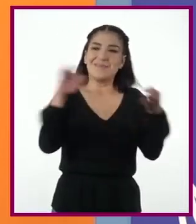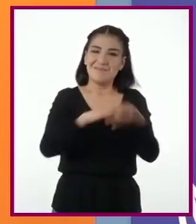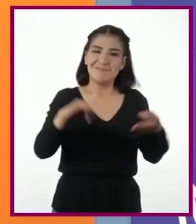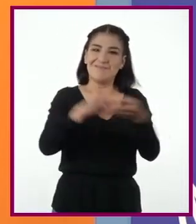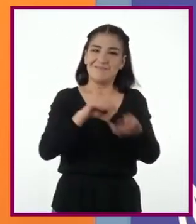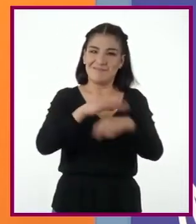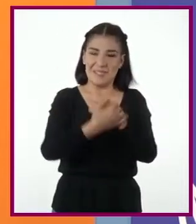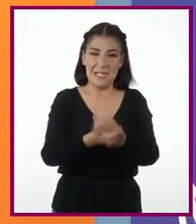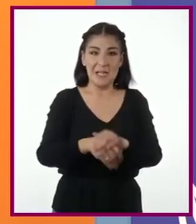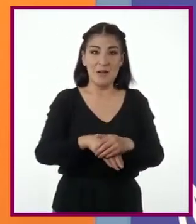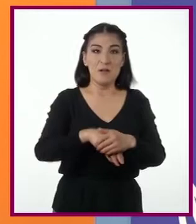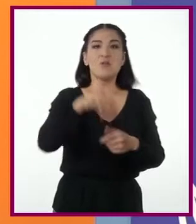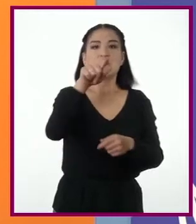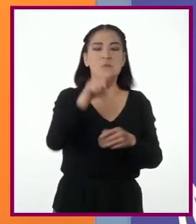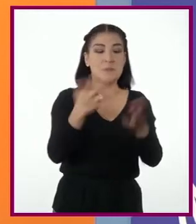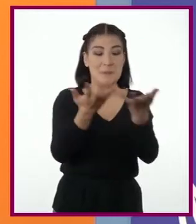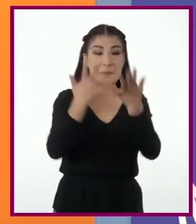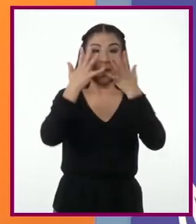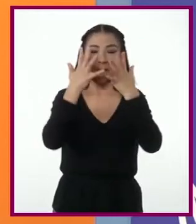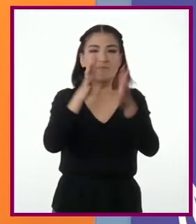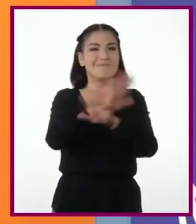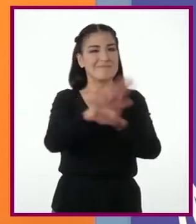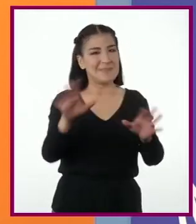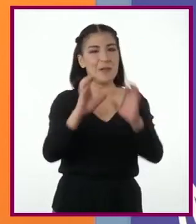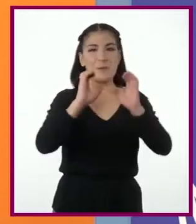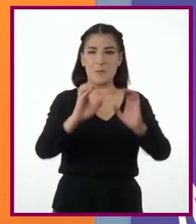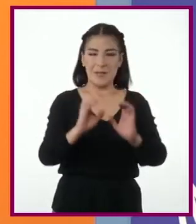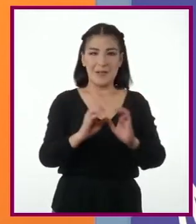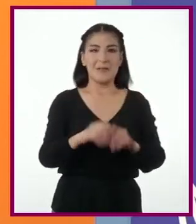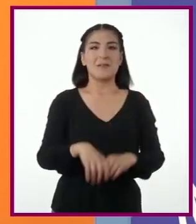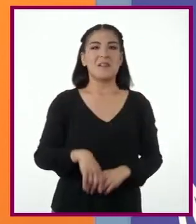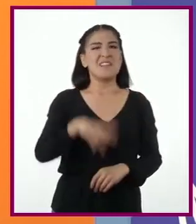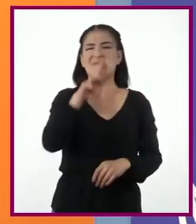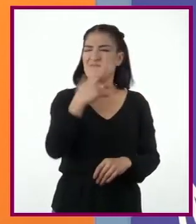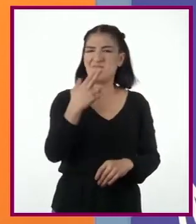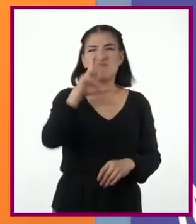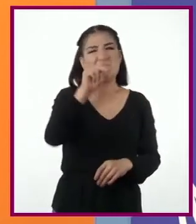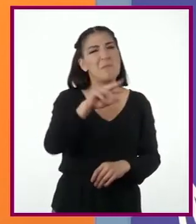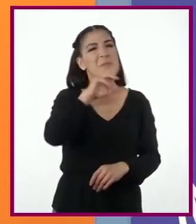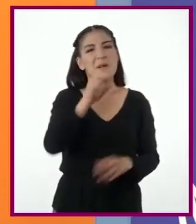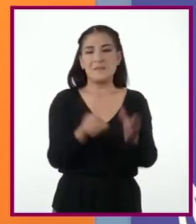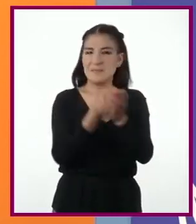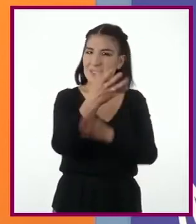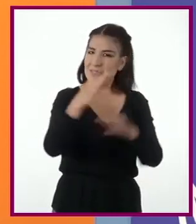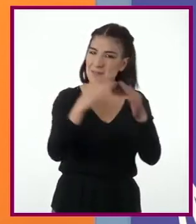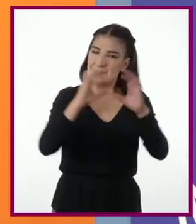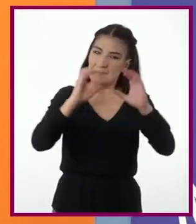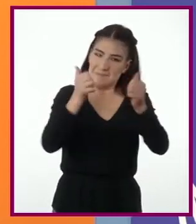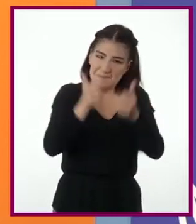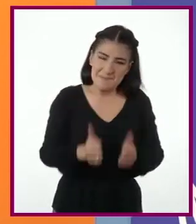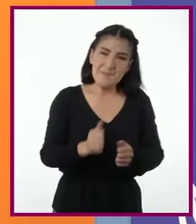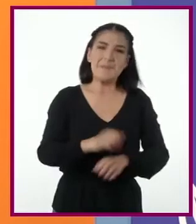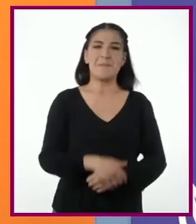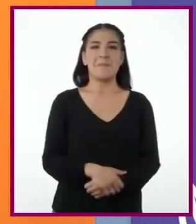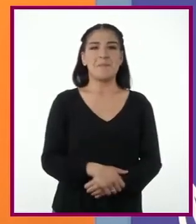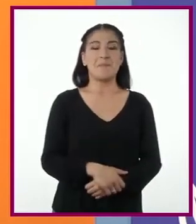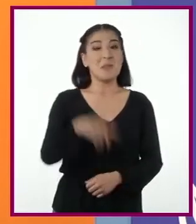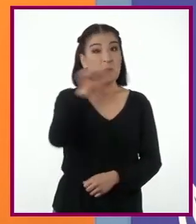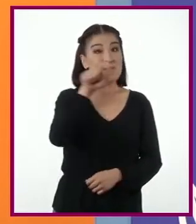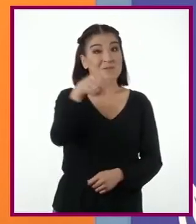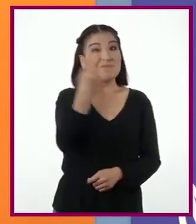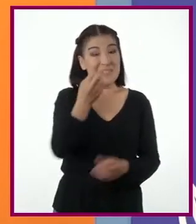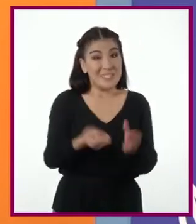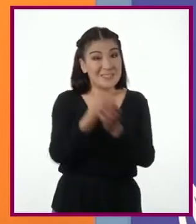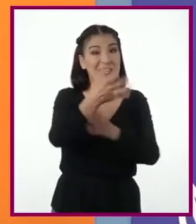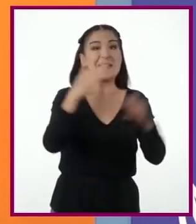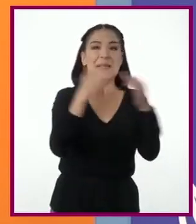constantemente, evitar tocar nuestro rostro y, en lo posible, no salir de casa. Si fuera necesario hacerlo, recuerden